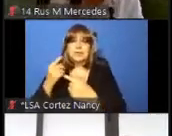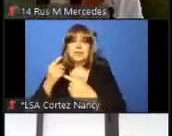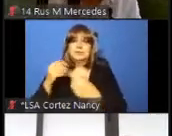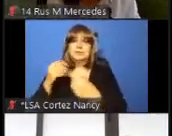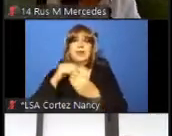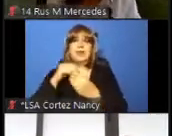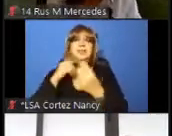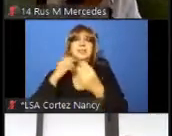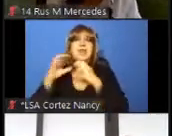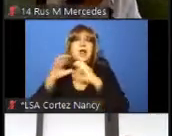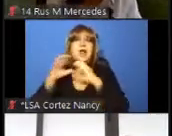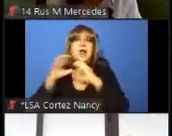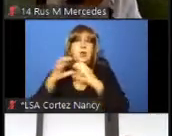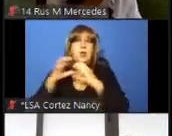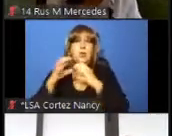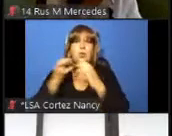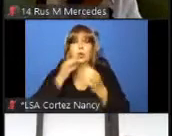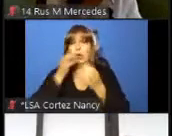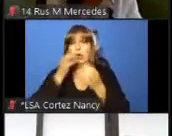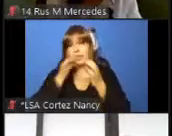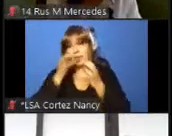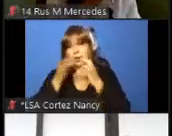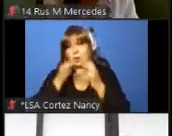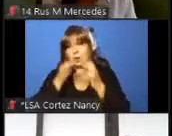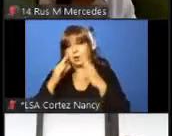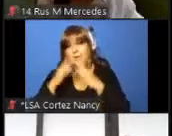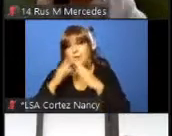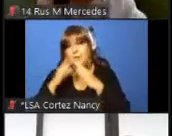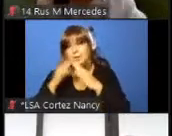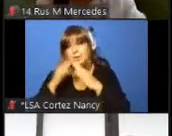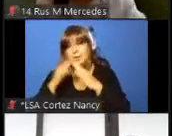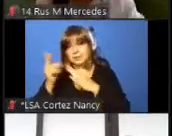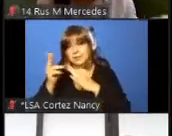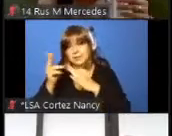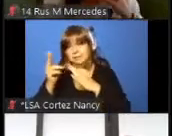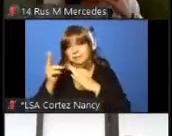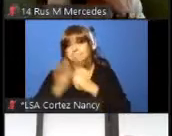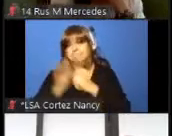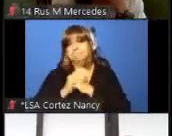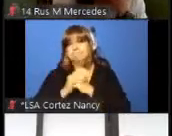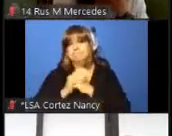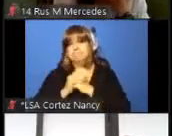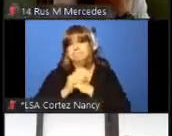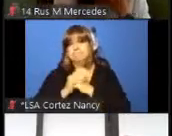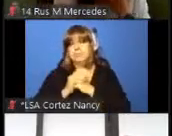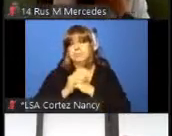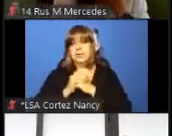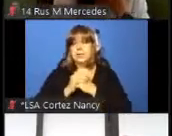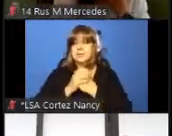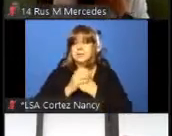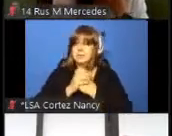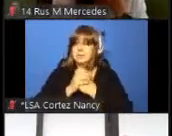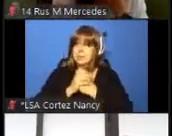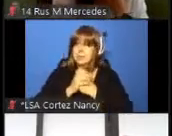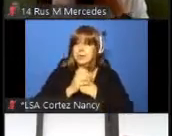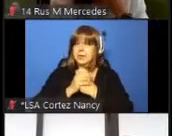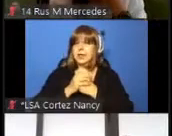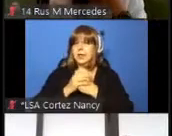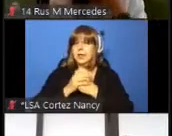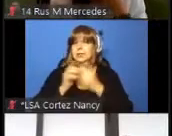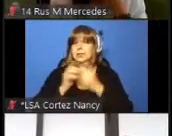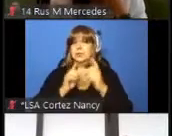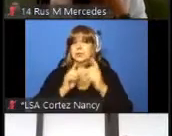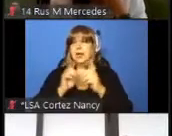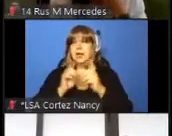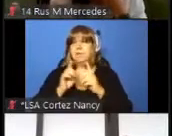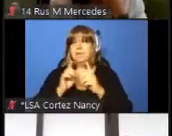agraviante para el entorno familiar y para las miles de familias que han atravesado muchas veces el tener que ir a hacer una denuncia